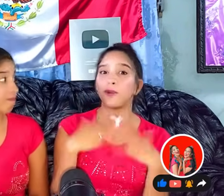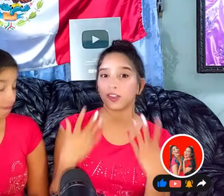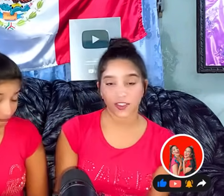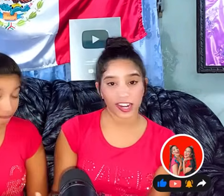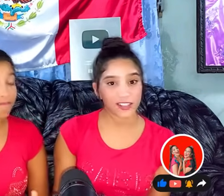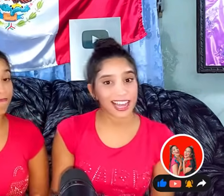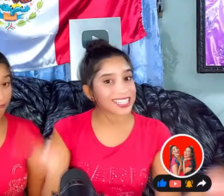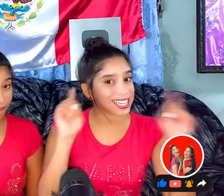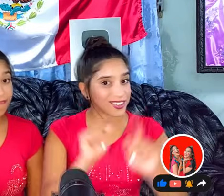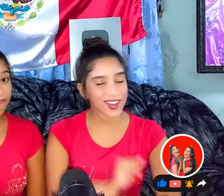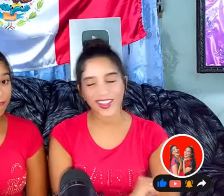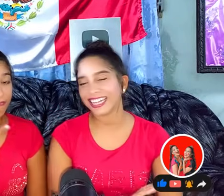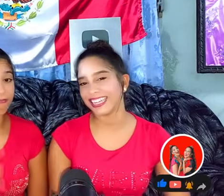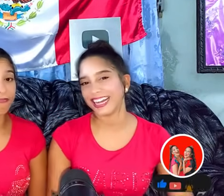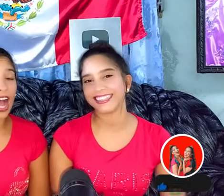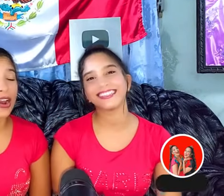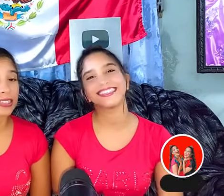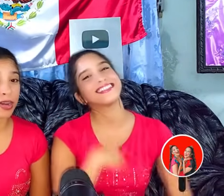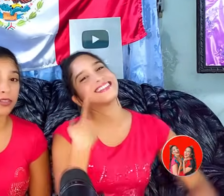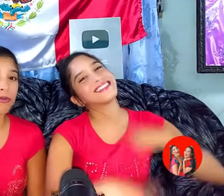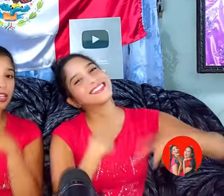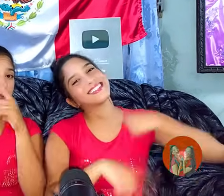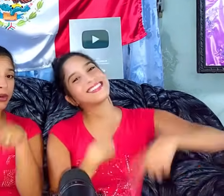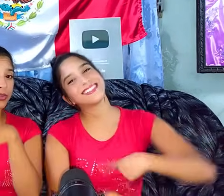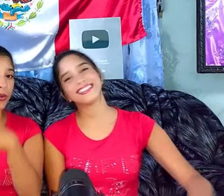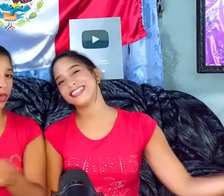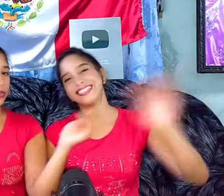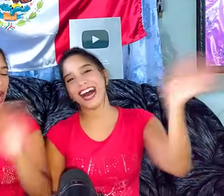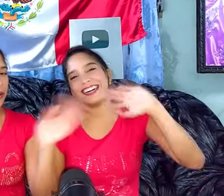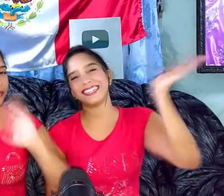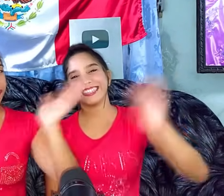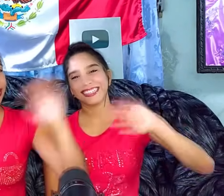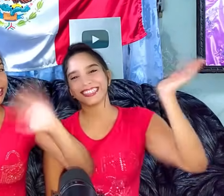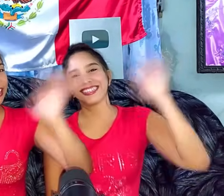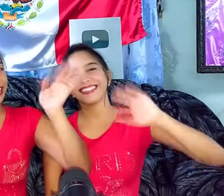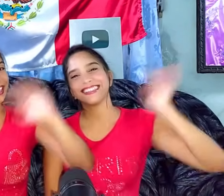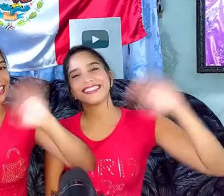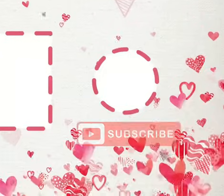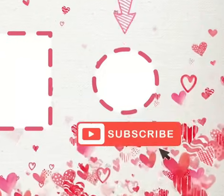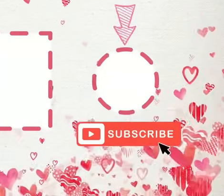video por todas sus redes sociales, que así nos ayudan cantidad. Ahora sí, más, nos vemos en el próximo video. ¡Chao!